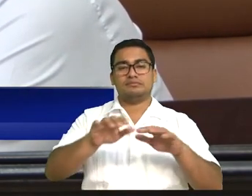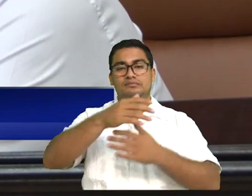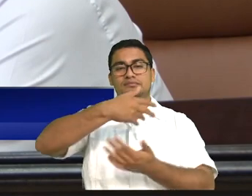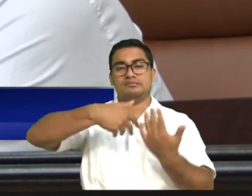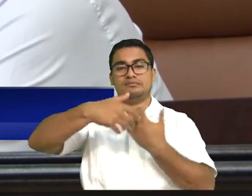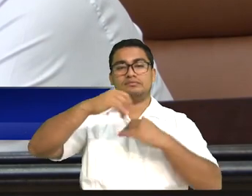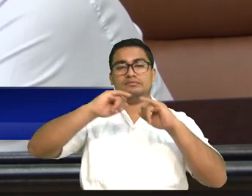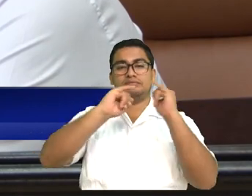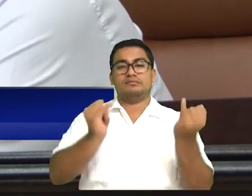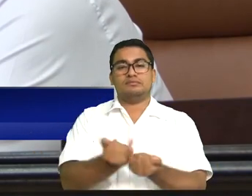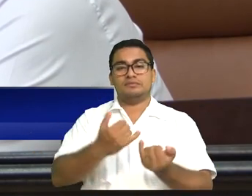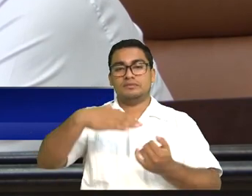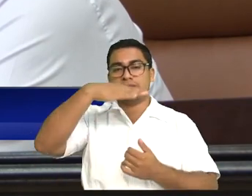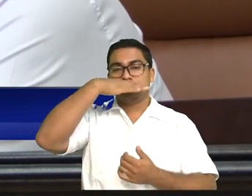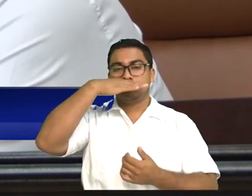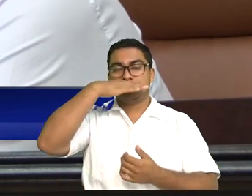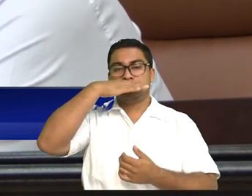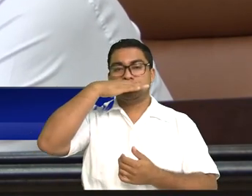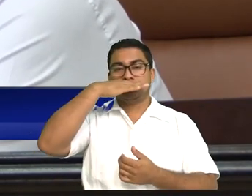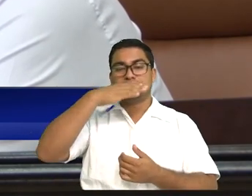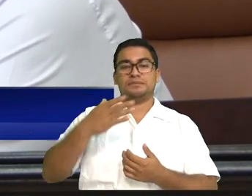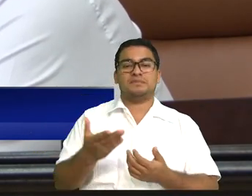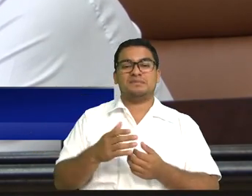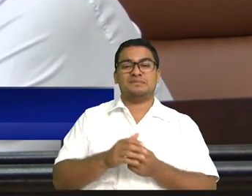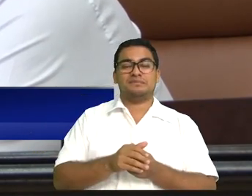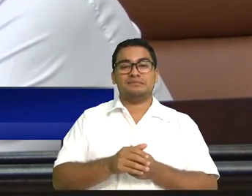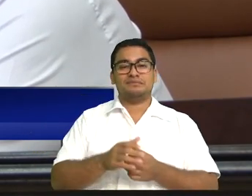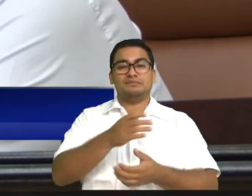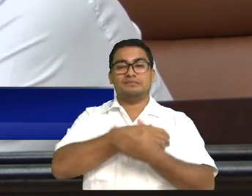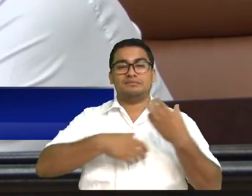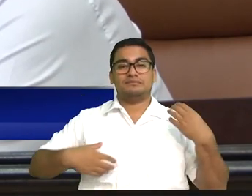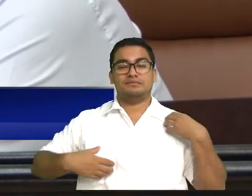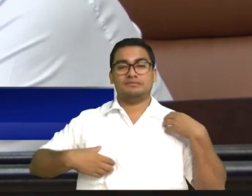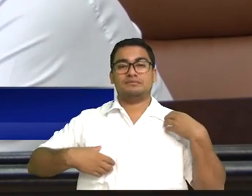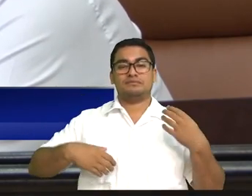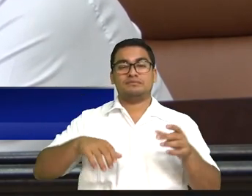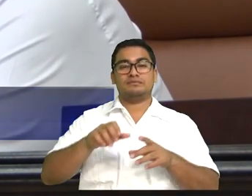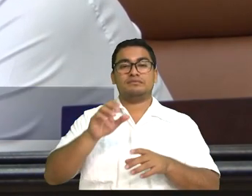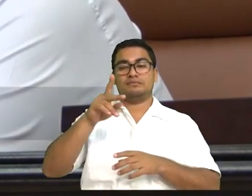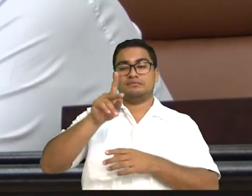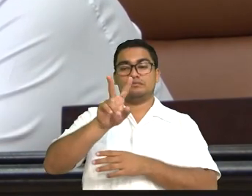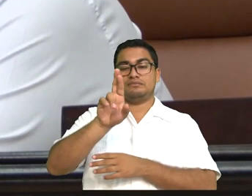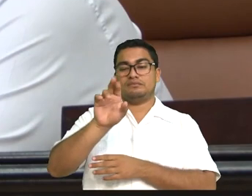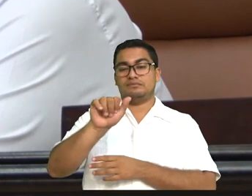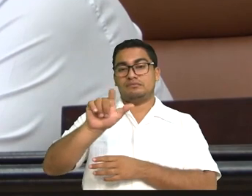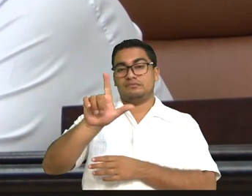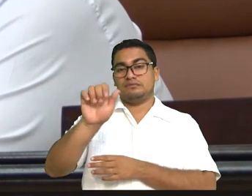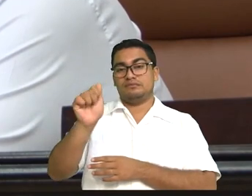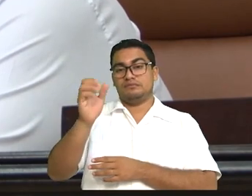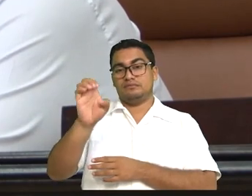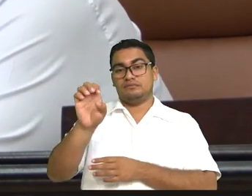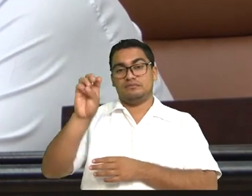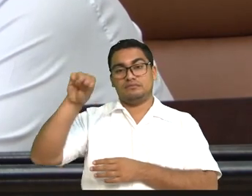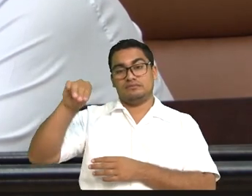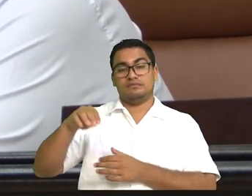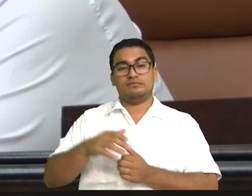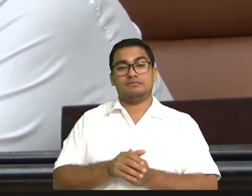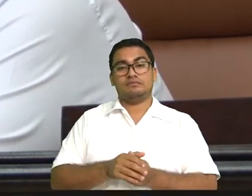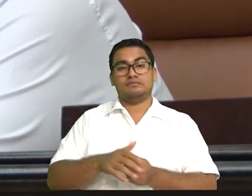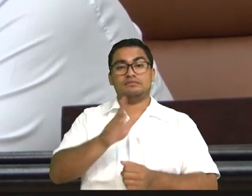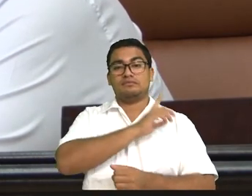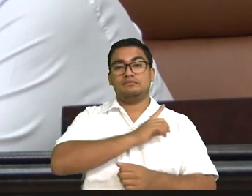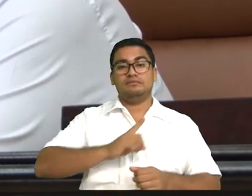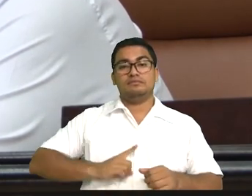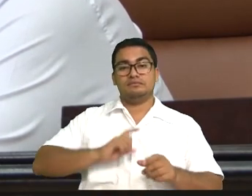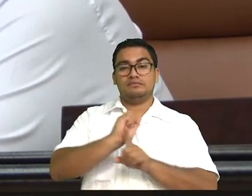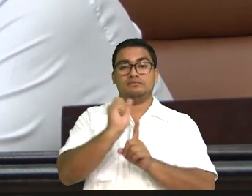del Frente Sandinista de Liberación Nacional, presidente del Parlamento Centroamericano, Parlacén, diputado de